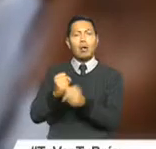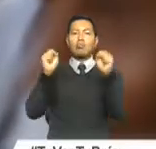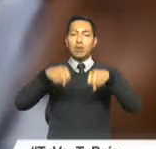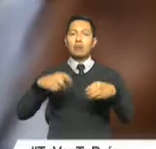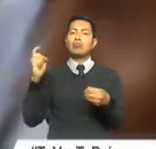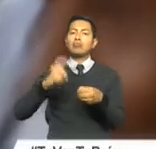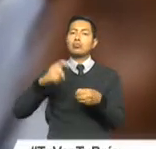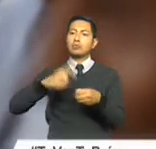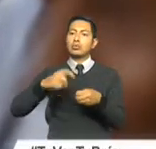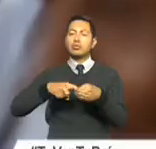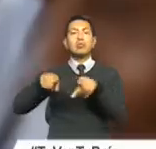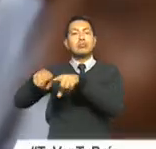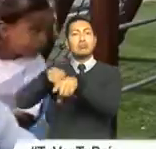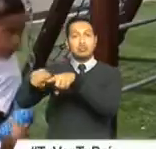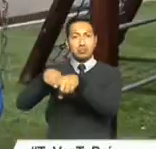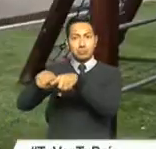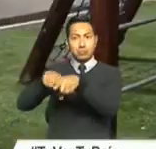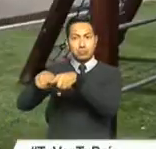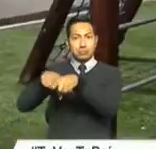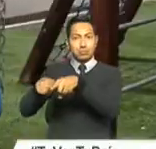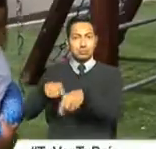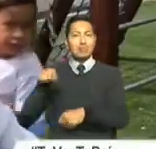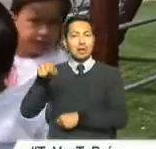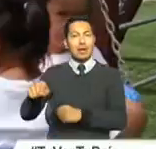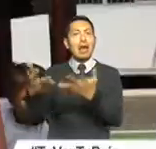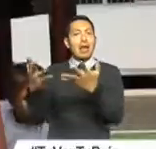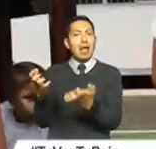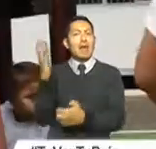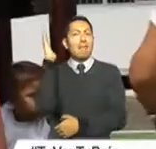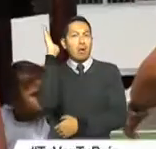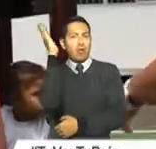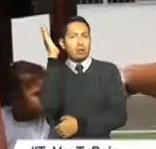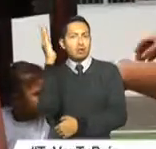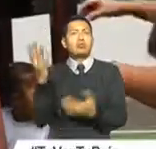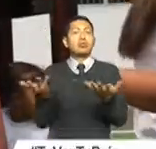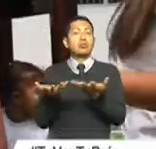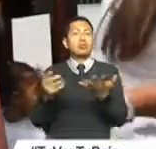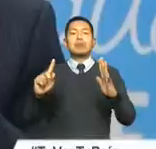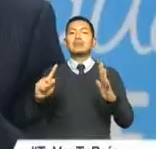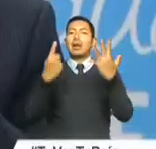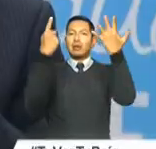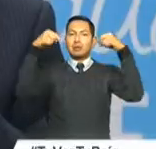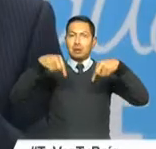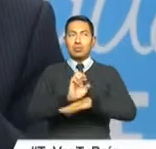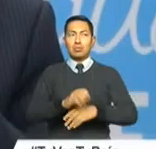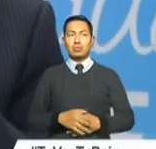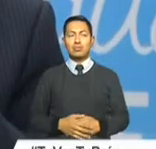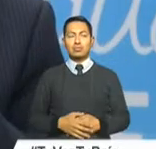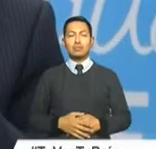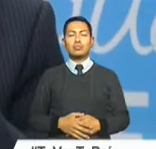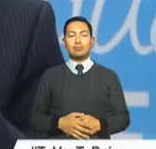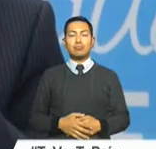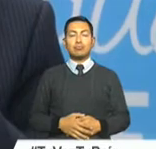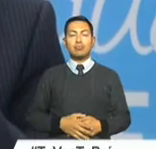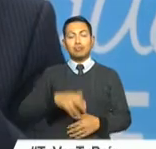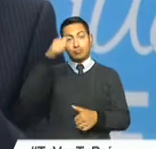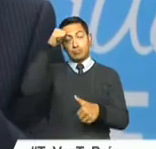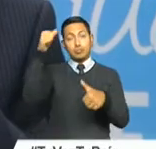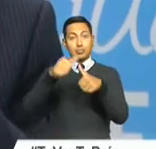en el concurso de méritos y oposición Quiero Ser Maestro, que se desarrolla por sexta edición. Recordemos